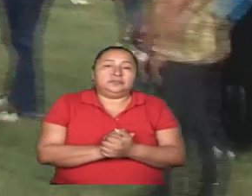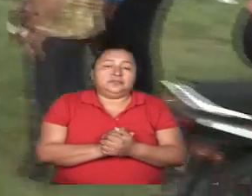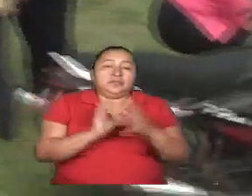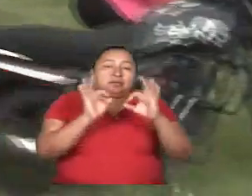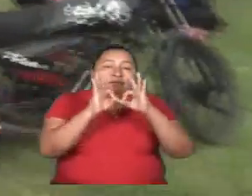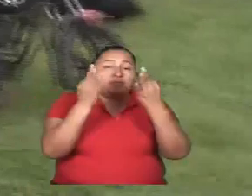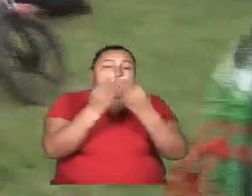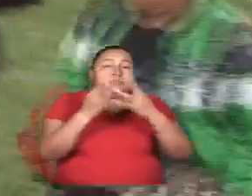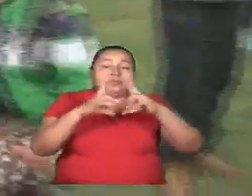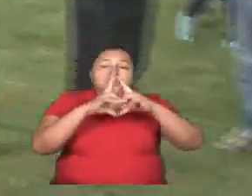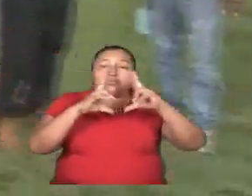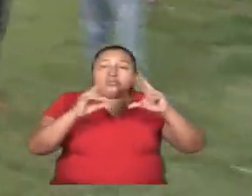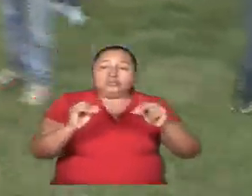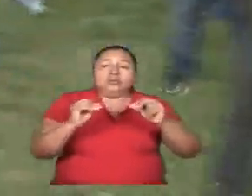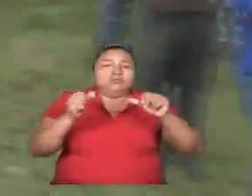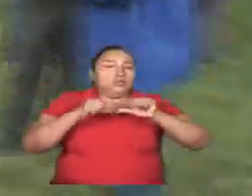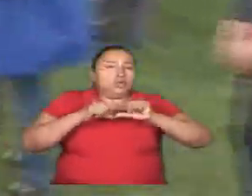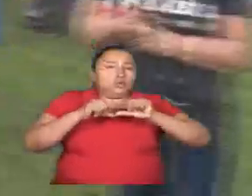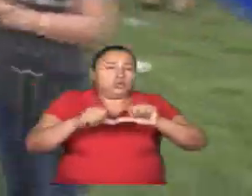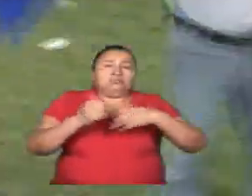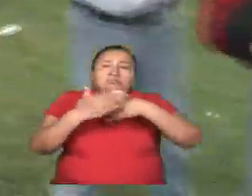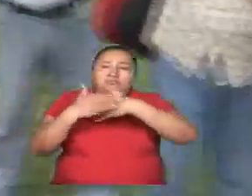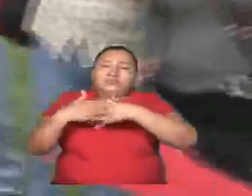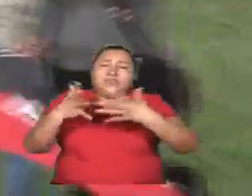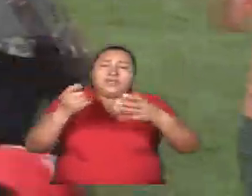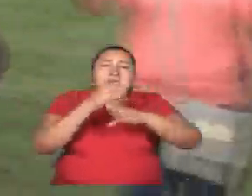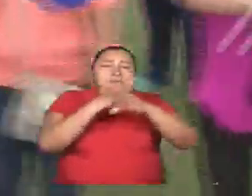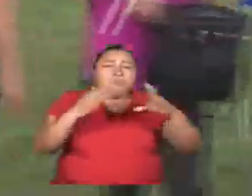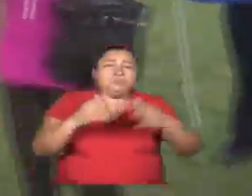Familias nicaragüenses continúan clamando por la paz.